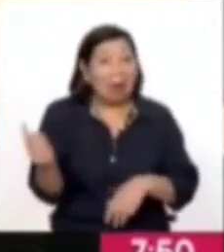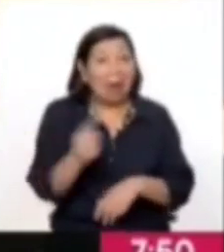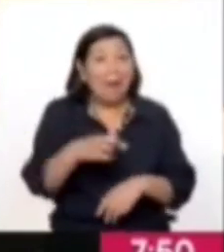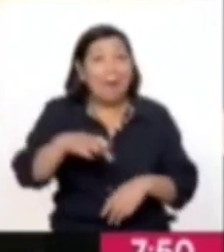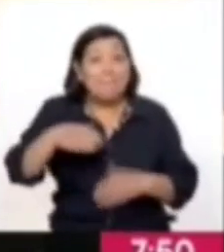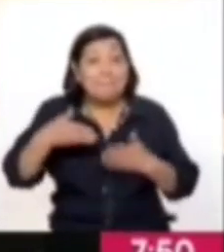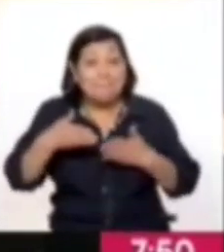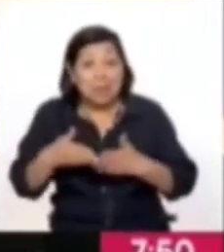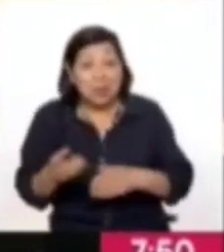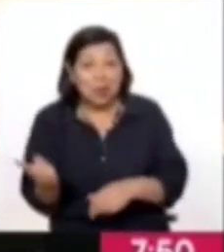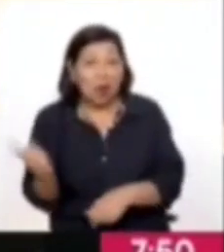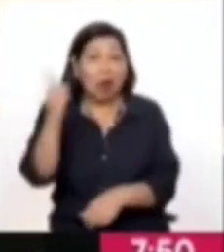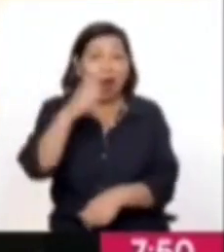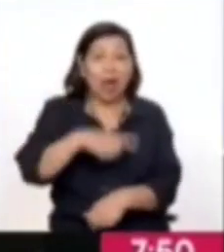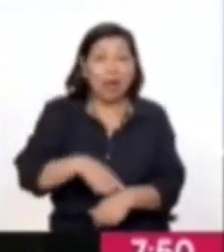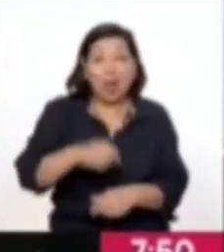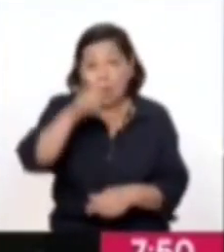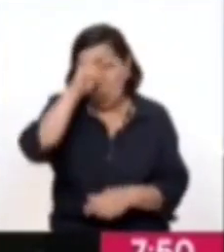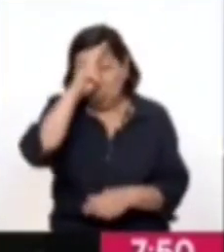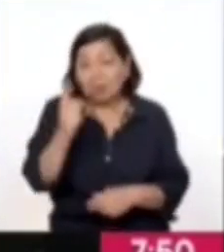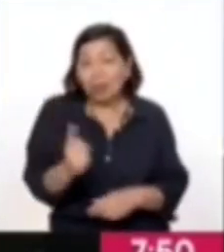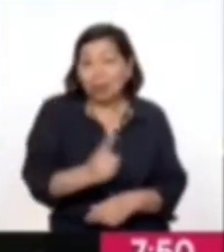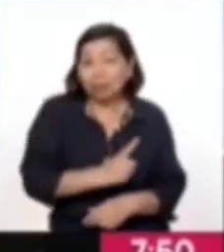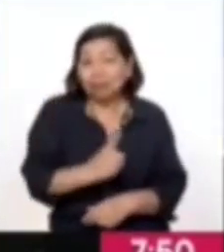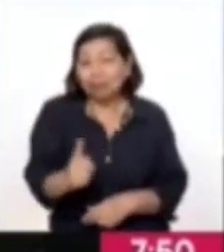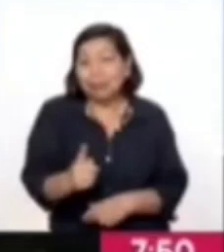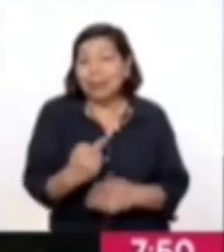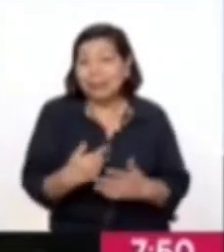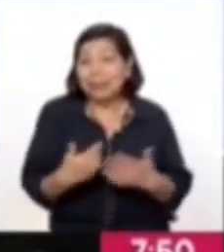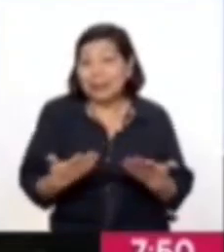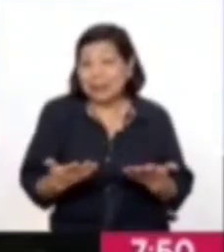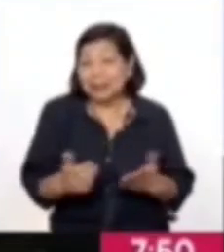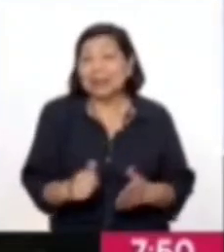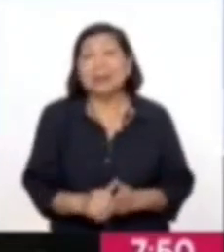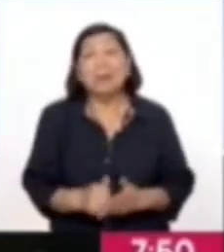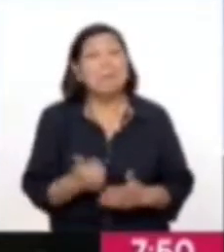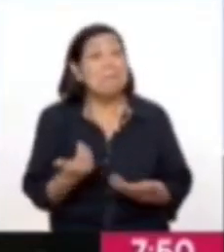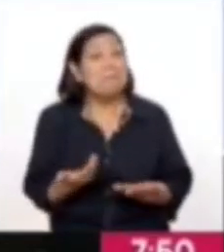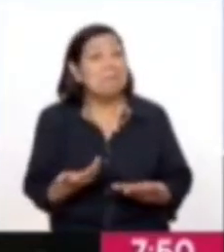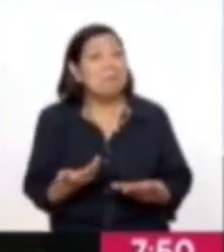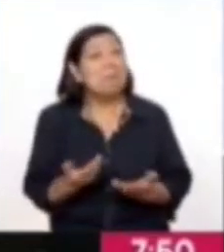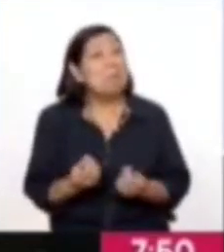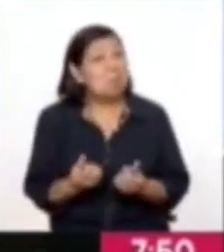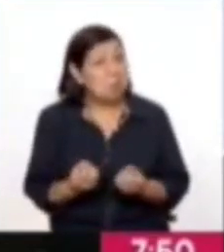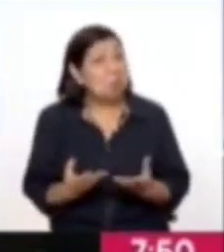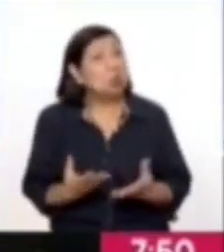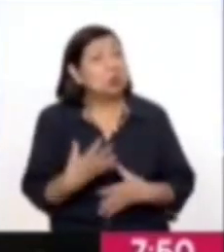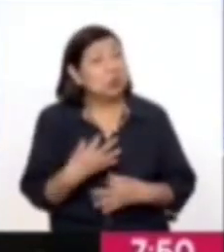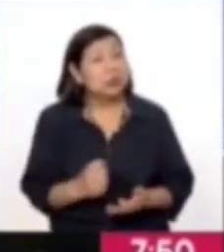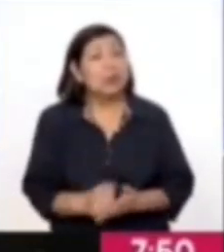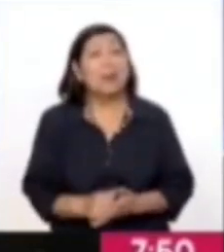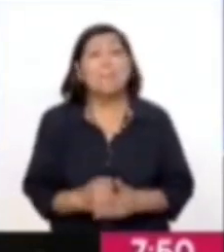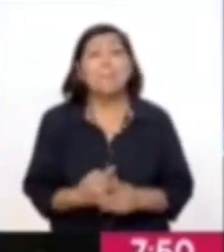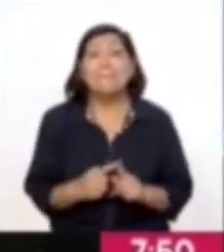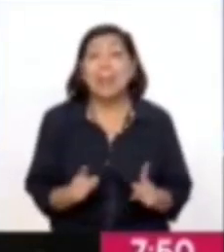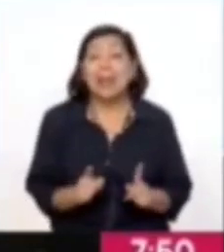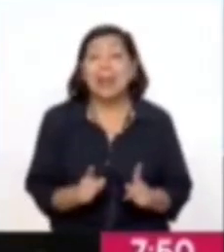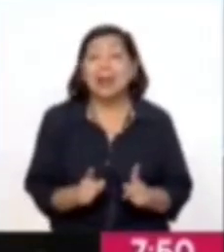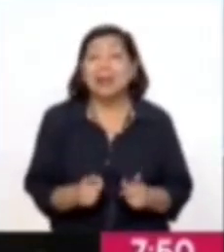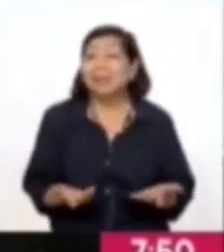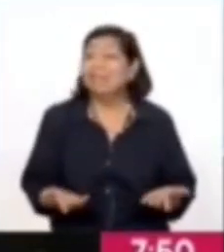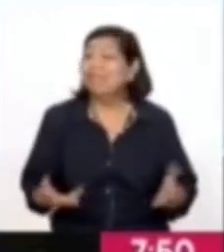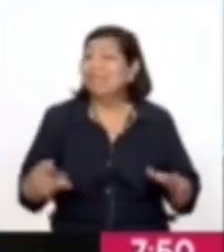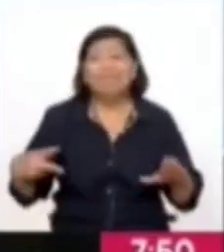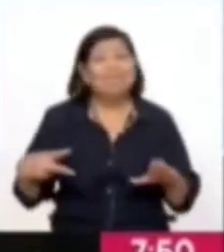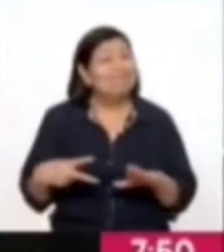minutos, Por perdón, supuesto. estabas en el Cusco y viceversa. Entonces ahí había un flujo muy interesante que